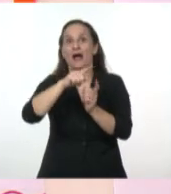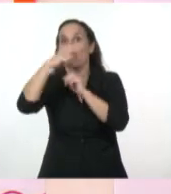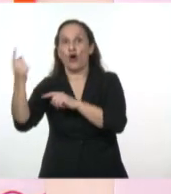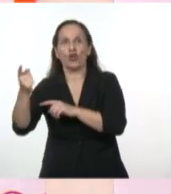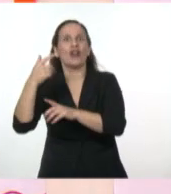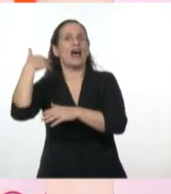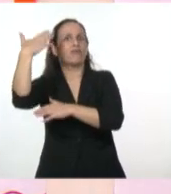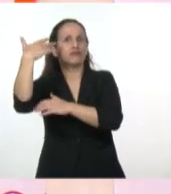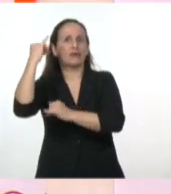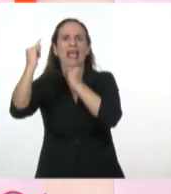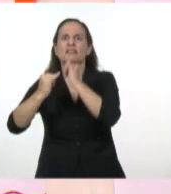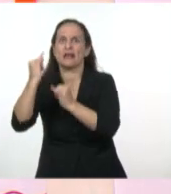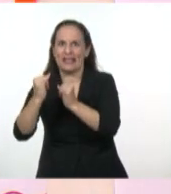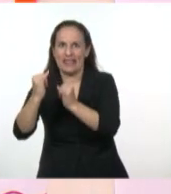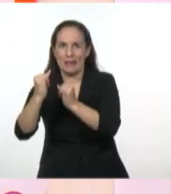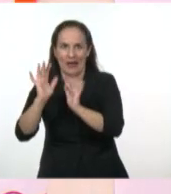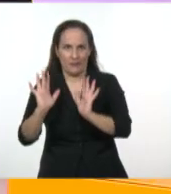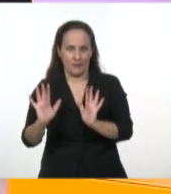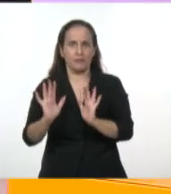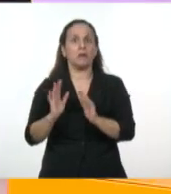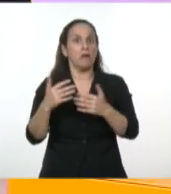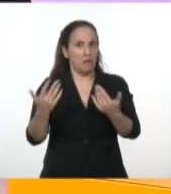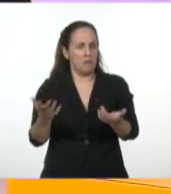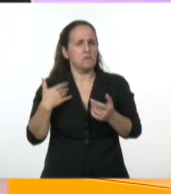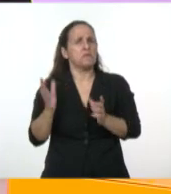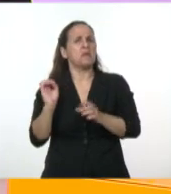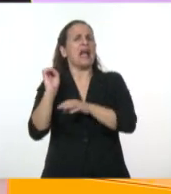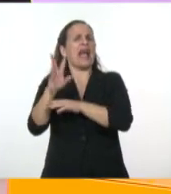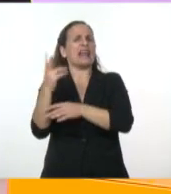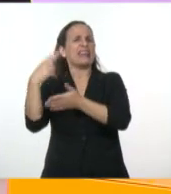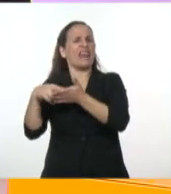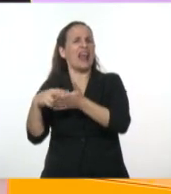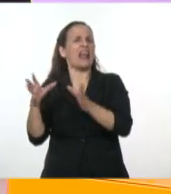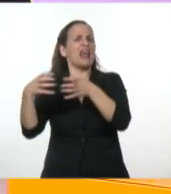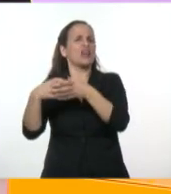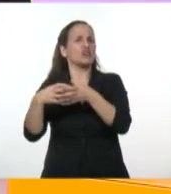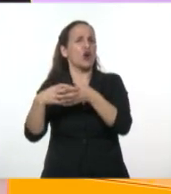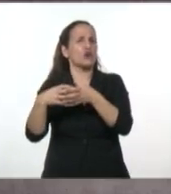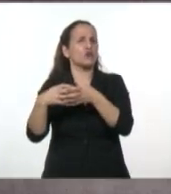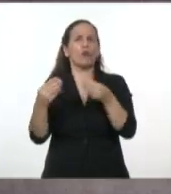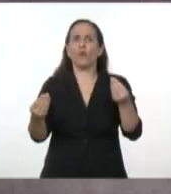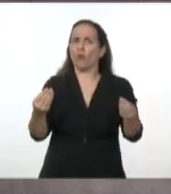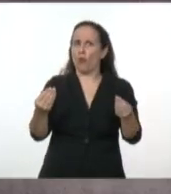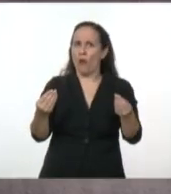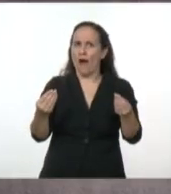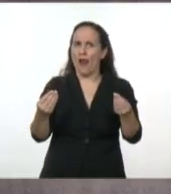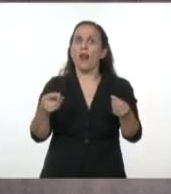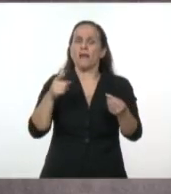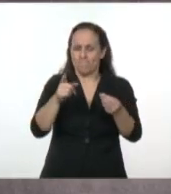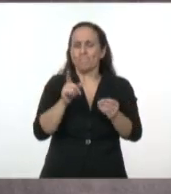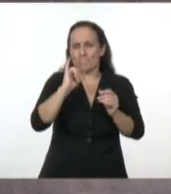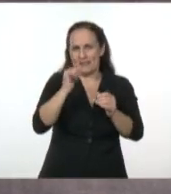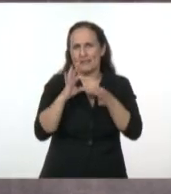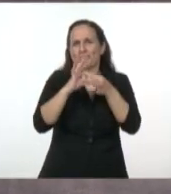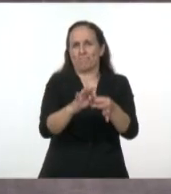explicativa. Entonces, la carta de los lectores va a ser un texto del género periodístico, pero que toma la voz, o sea,